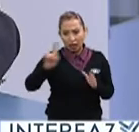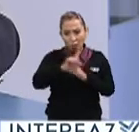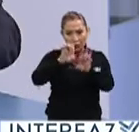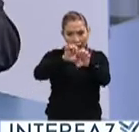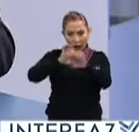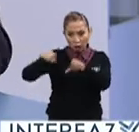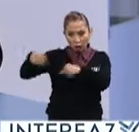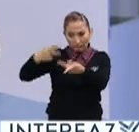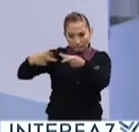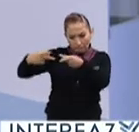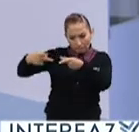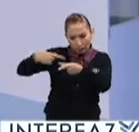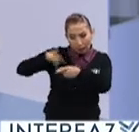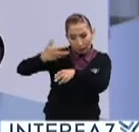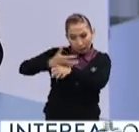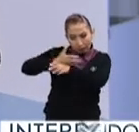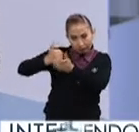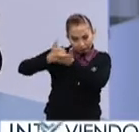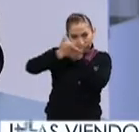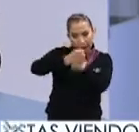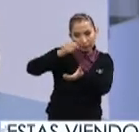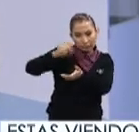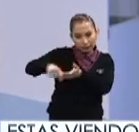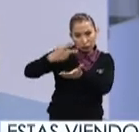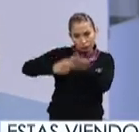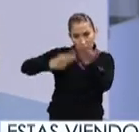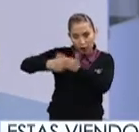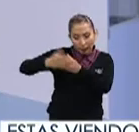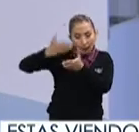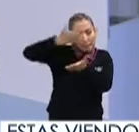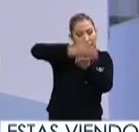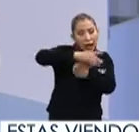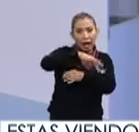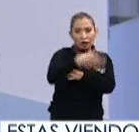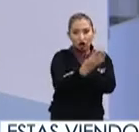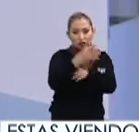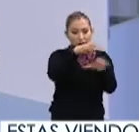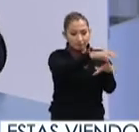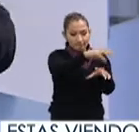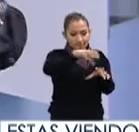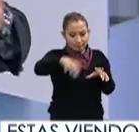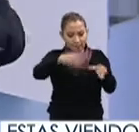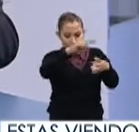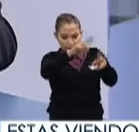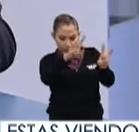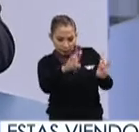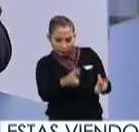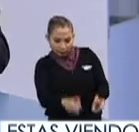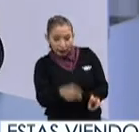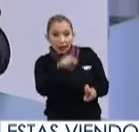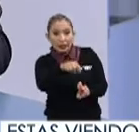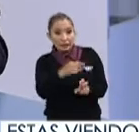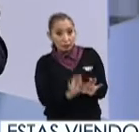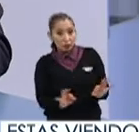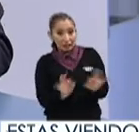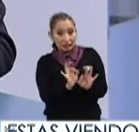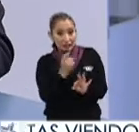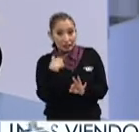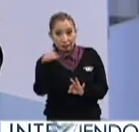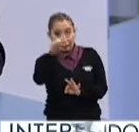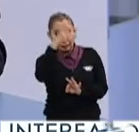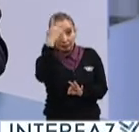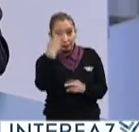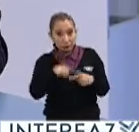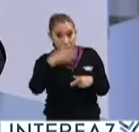equipo que está acompañando este programa. Hubo 14 módulos, en donde, Omar, es importante que nuestro